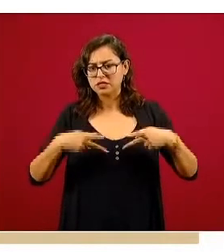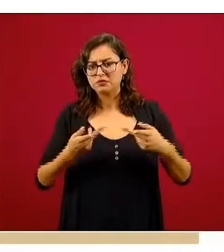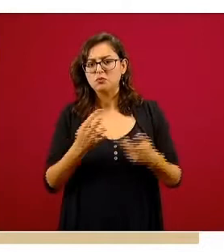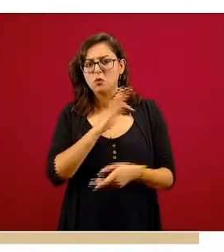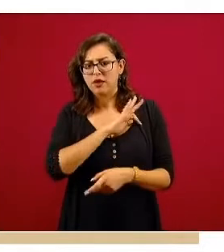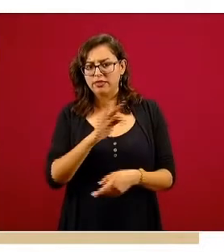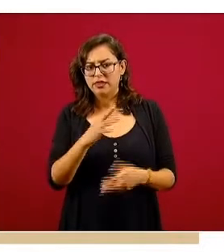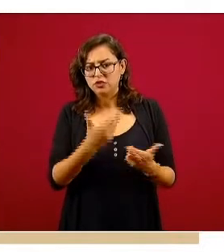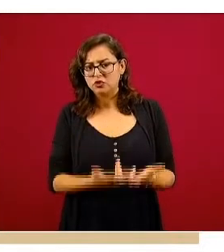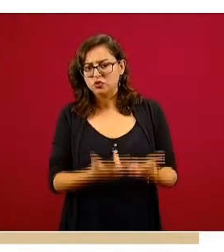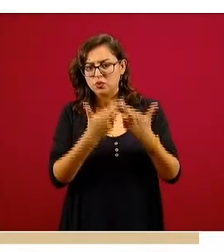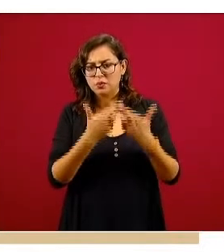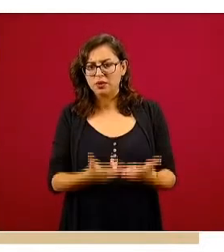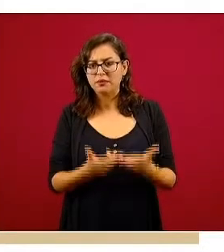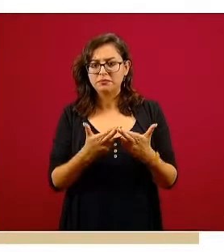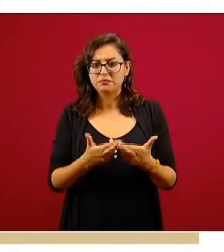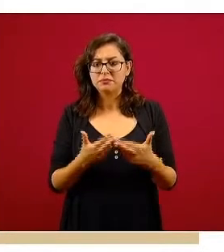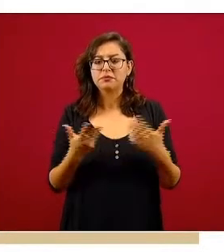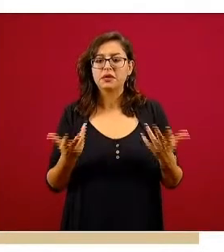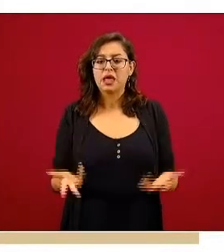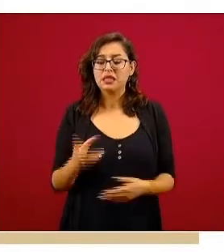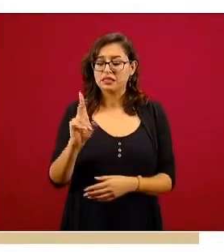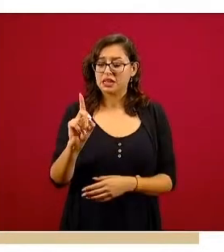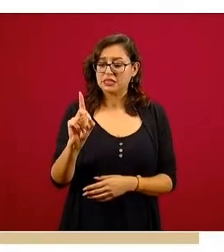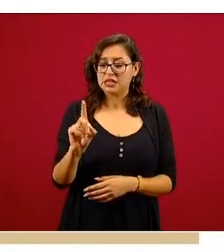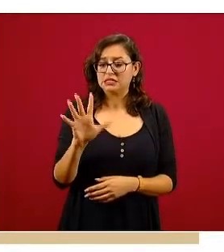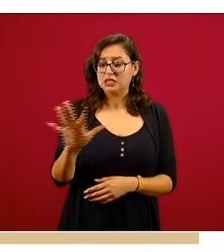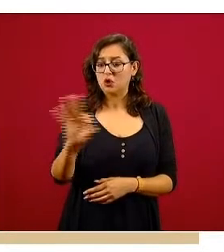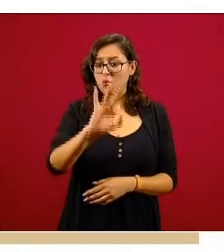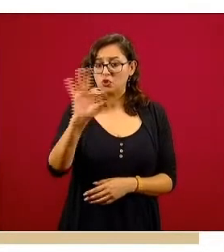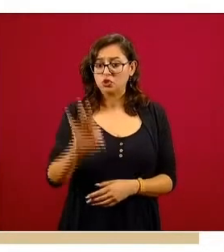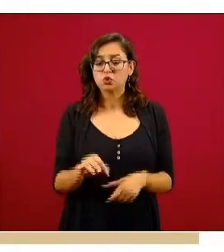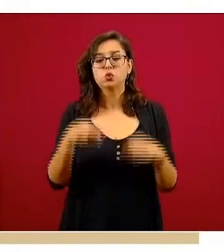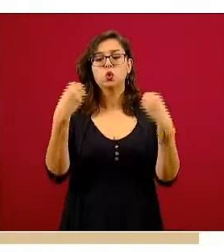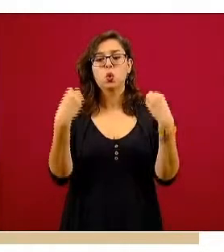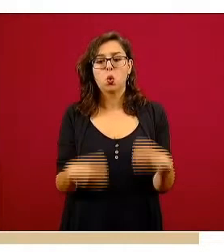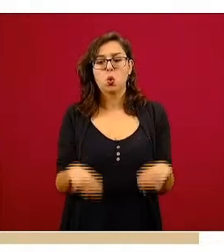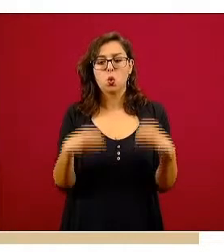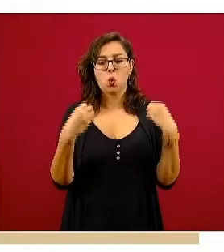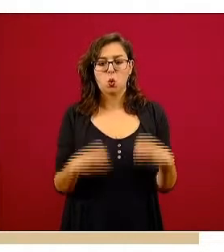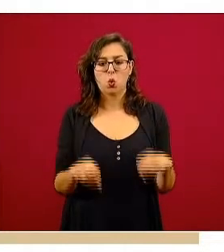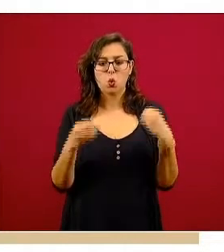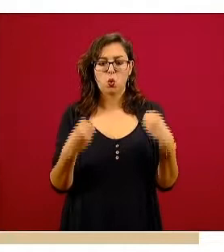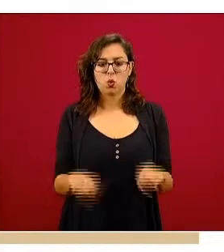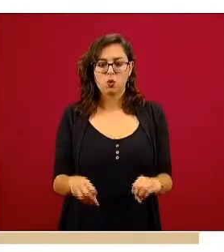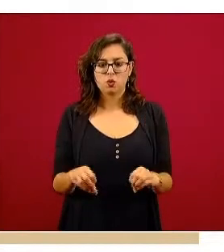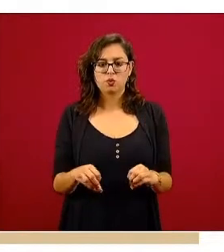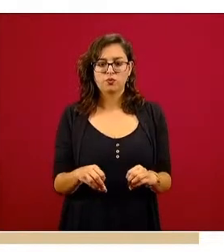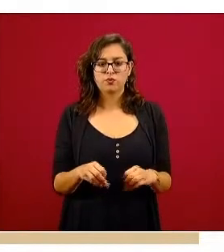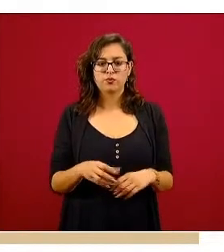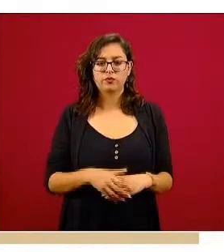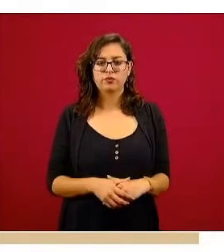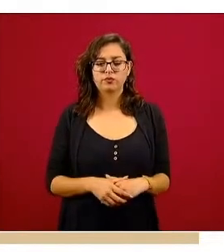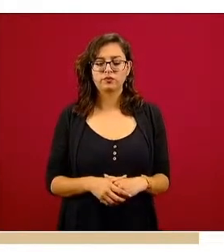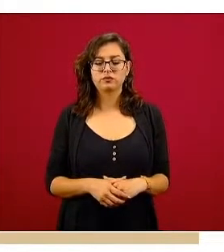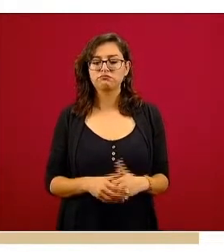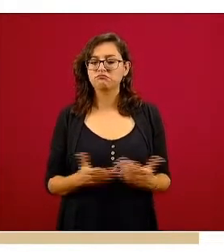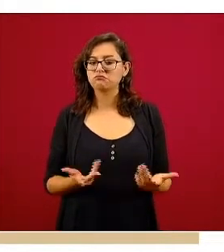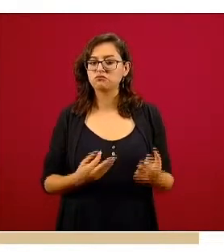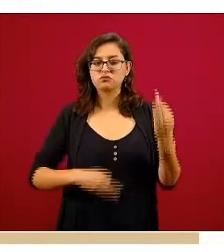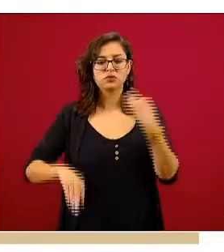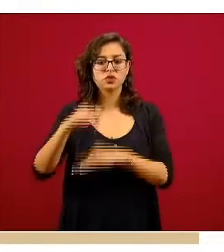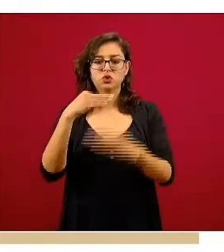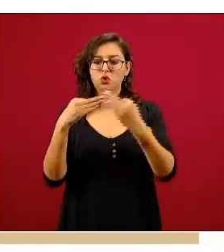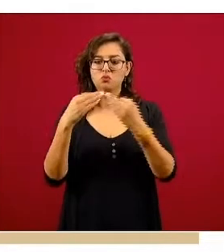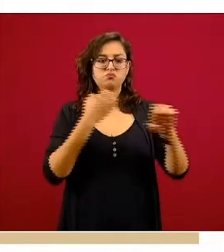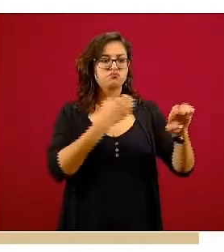general. 35%, es un dato que se ha mantenido también bastante estable en los últimos meses. Todas las entidades